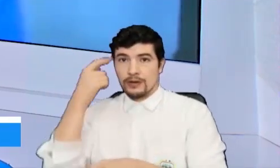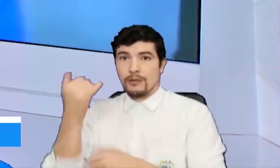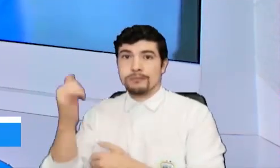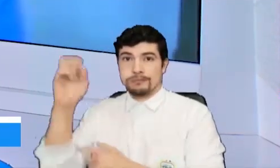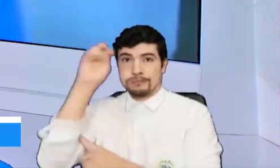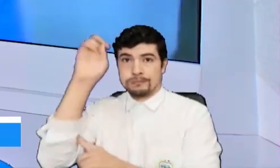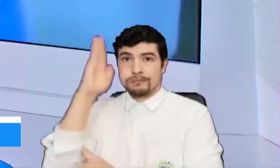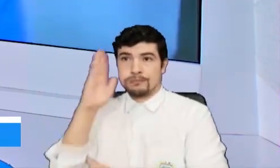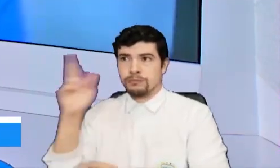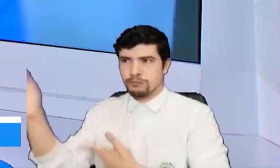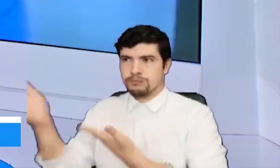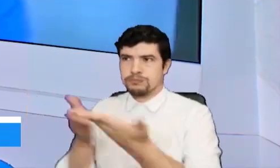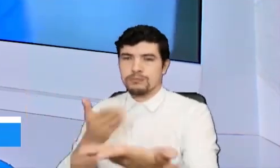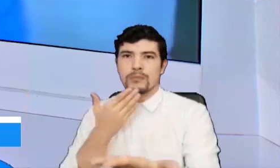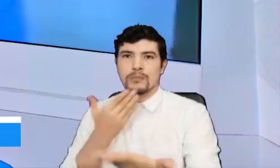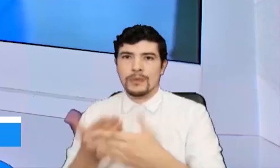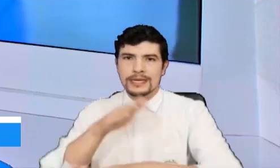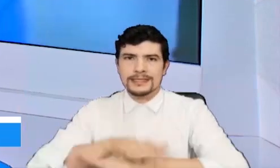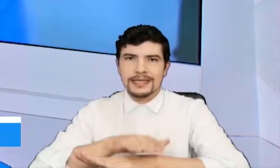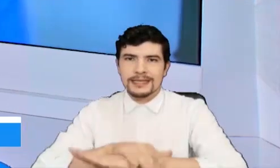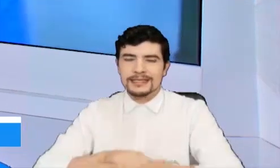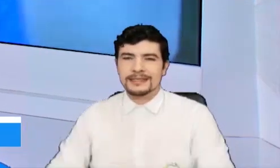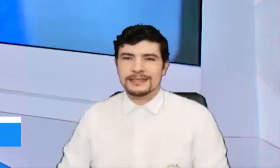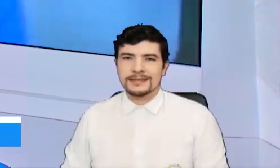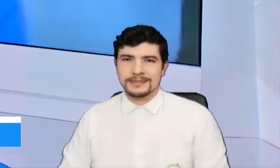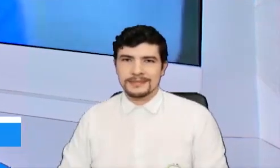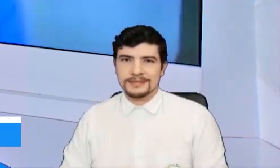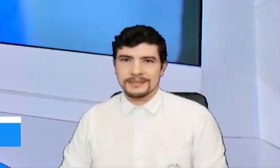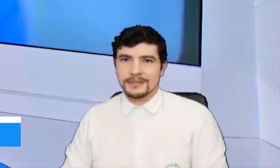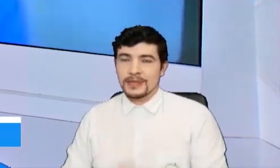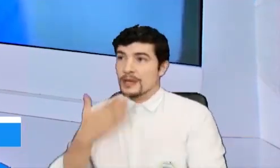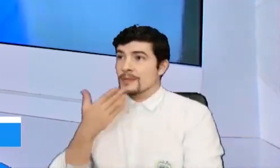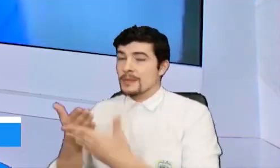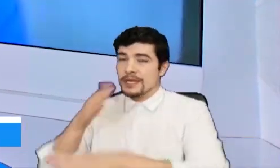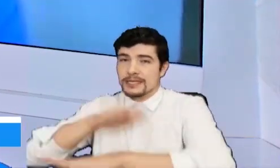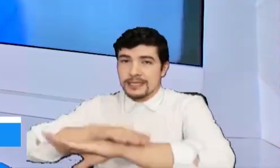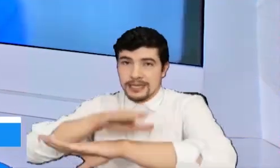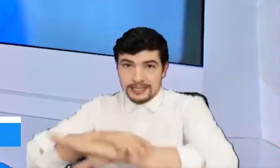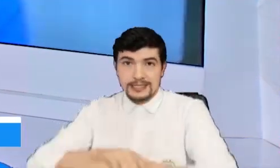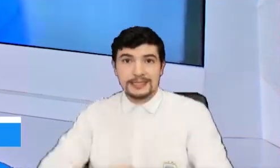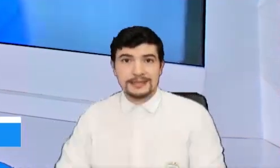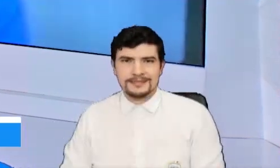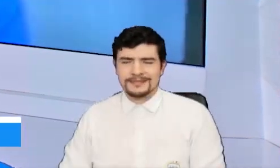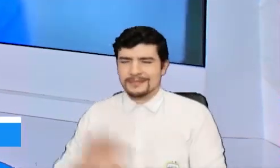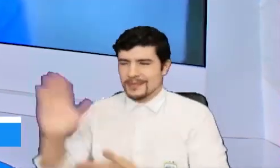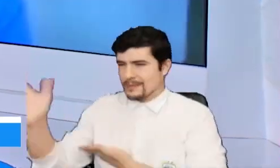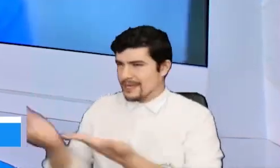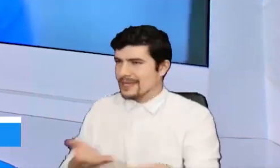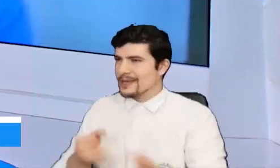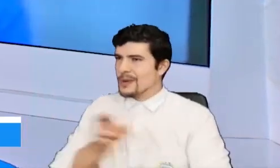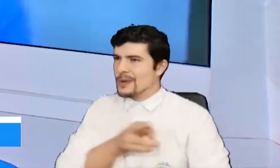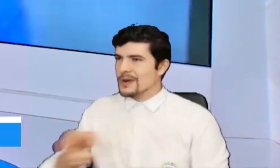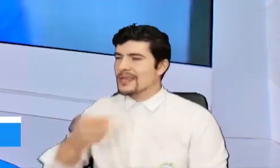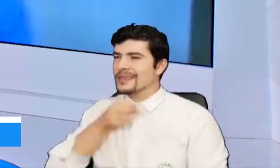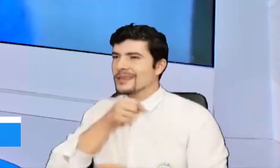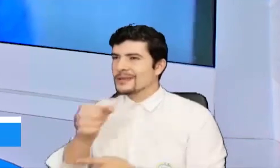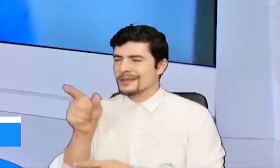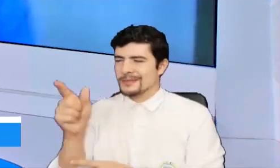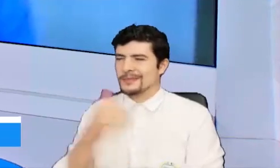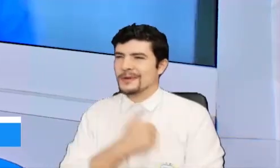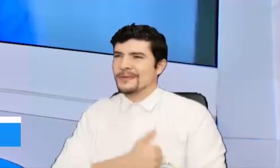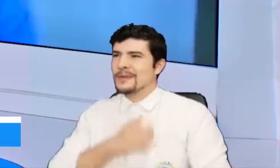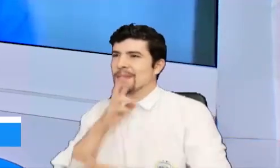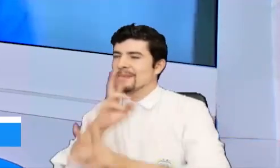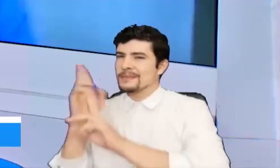Muy buenas tardes. Bienvenido a nuestra edición central. Vamos a darle respuesta entonces a las personas que nos acompañan a esta